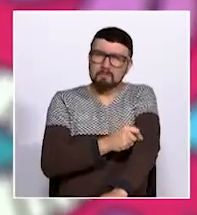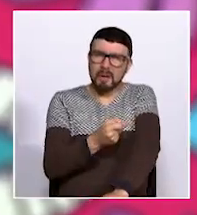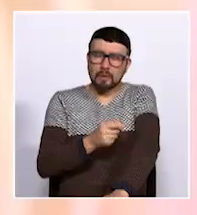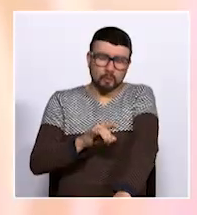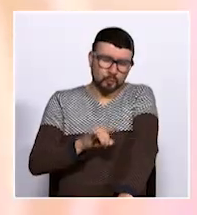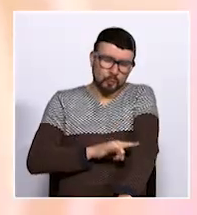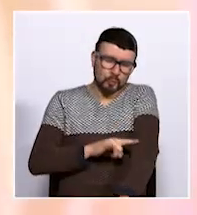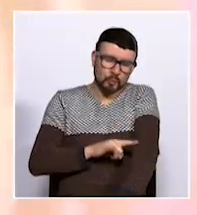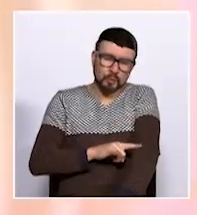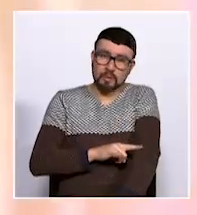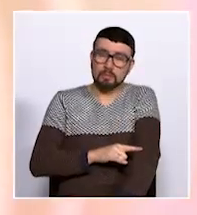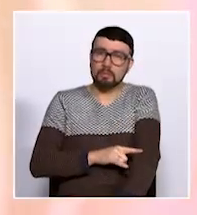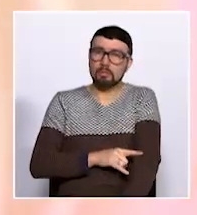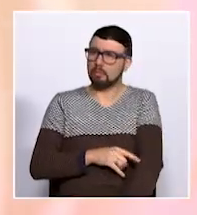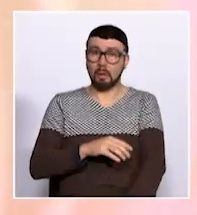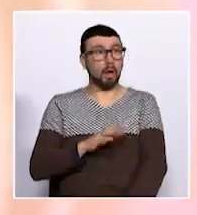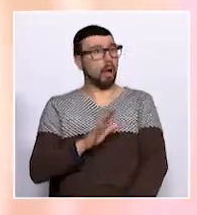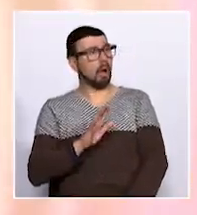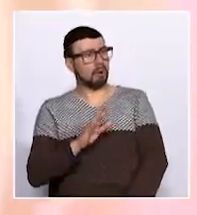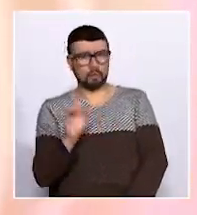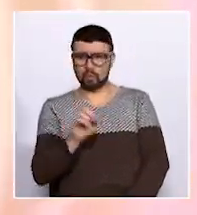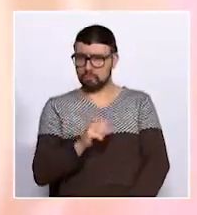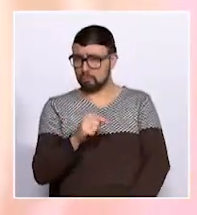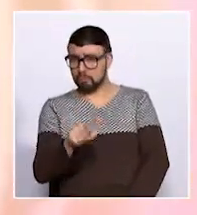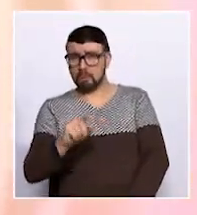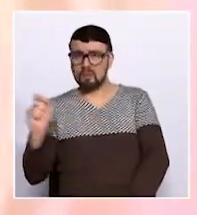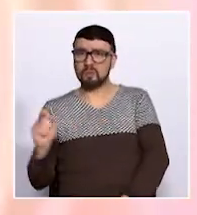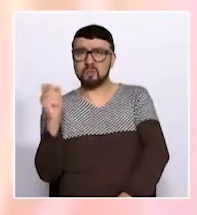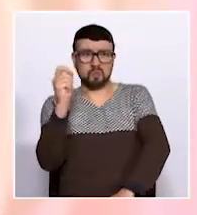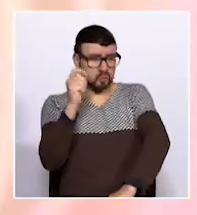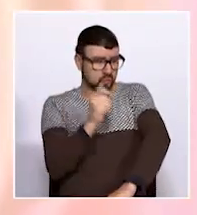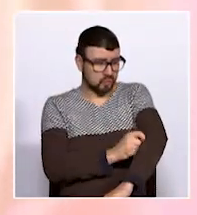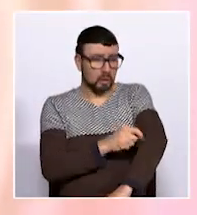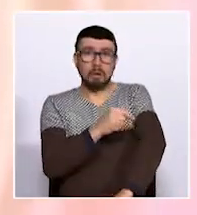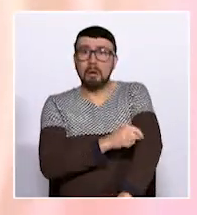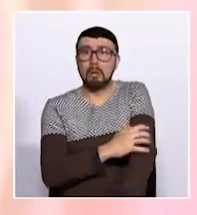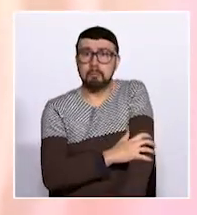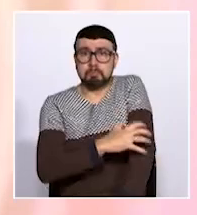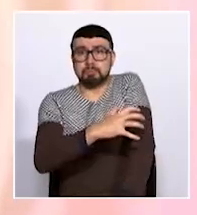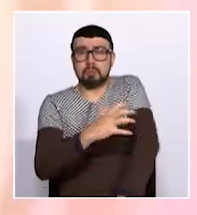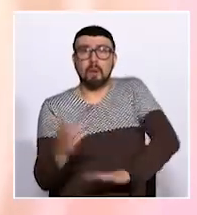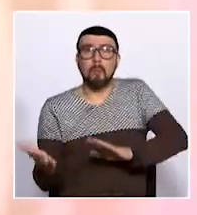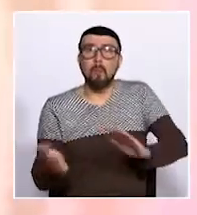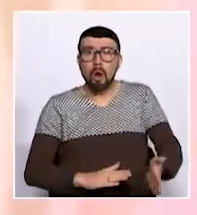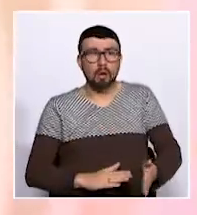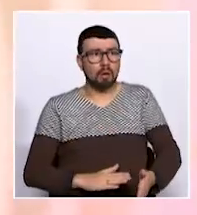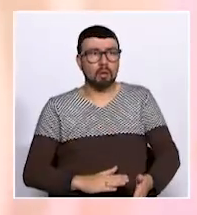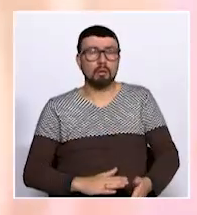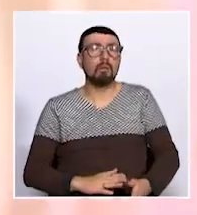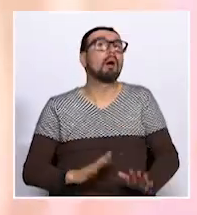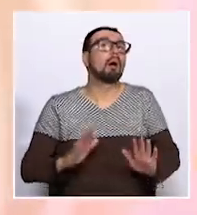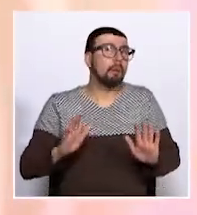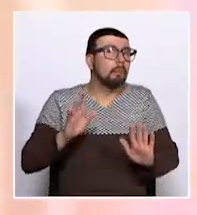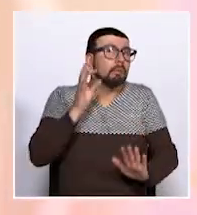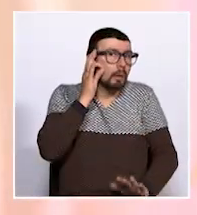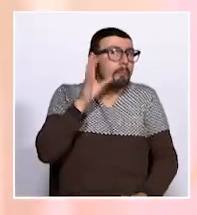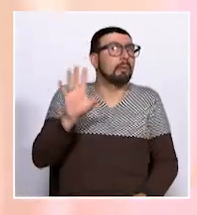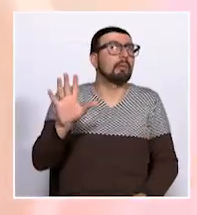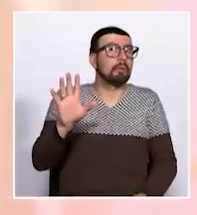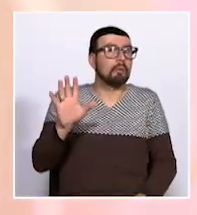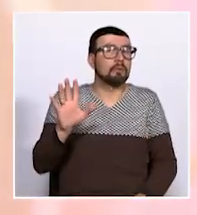las personas se asustan, no, pues qué tal yo dejarme picar de una abeja, qué tal me inflame y me muera. Claro, puede pasar,